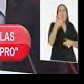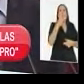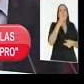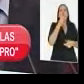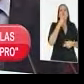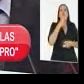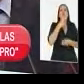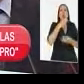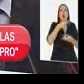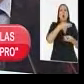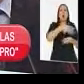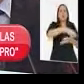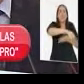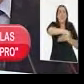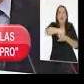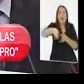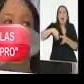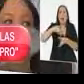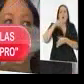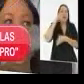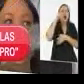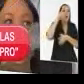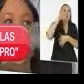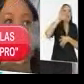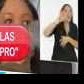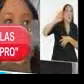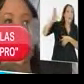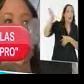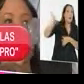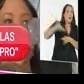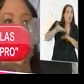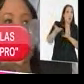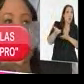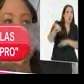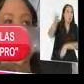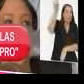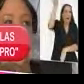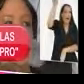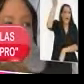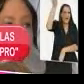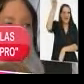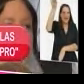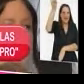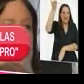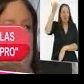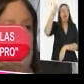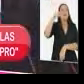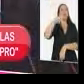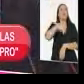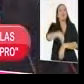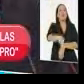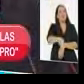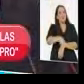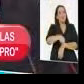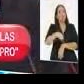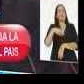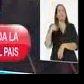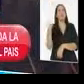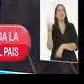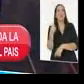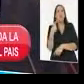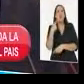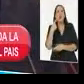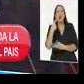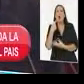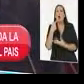conveniencias electorales, de que a nosotros esto nos puede perjudicar o no en términos electorales. Es muy malo para el país